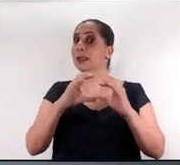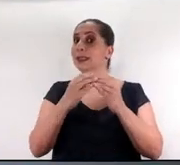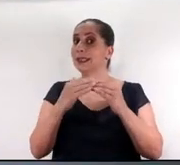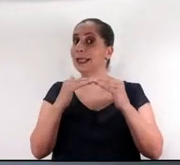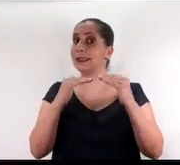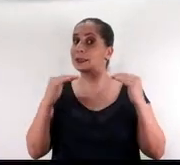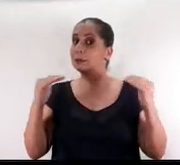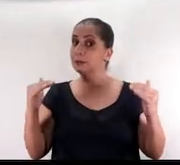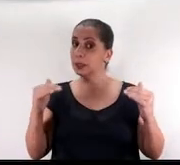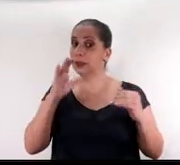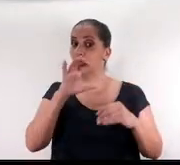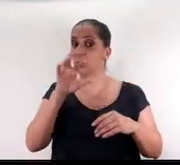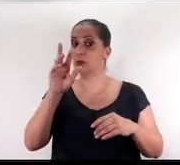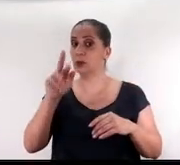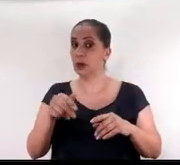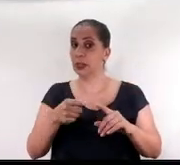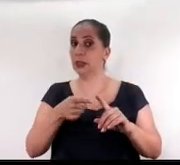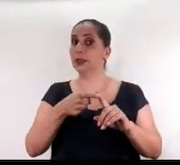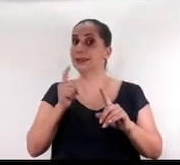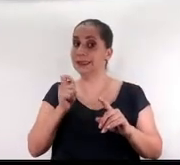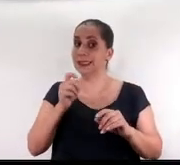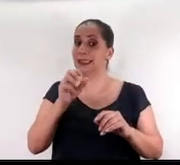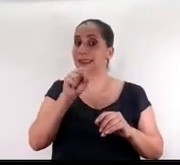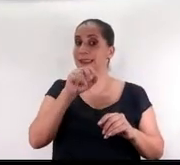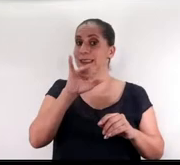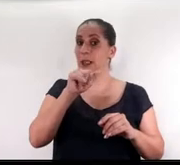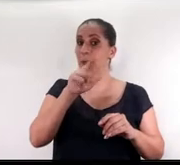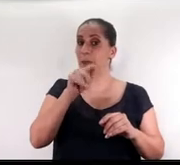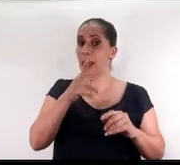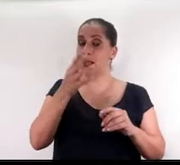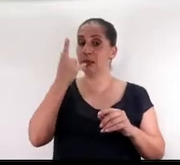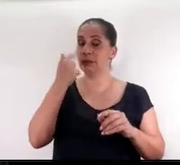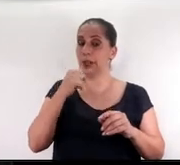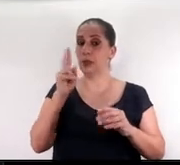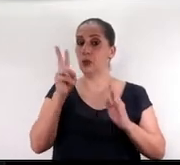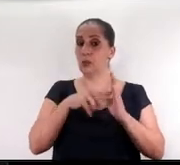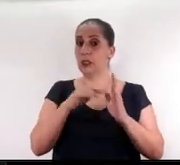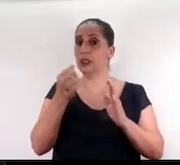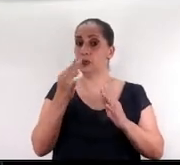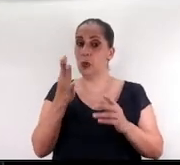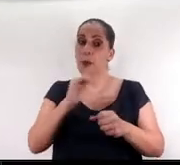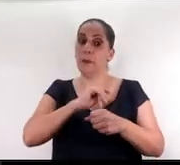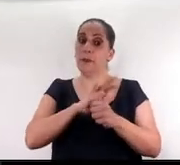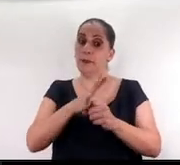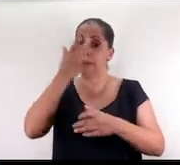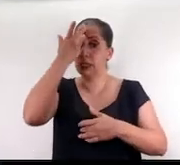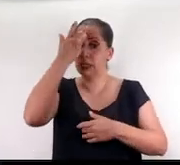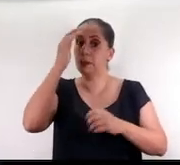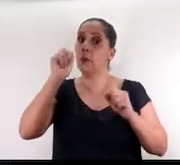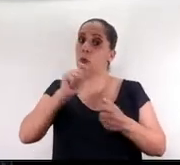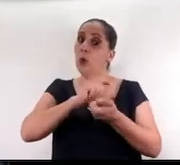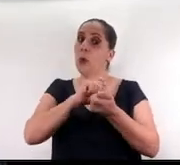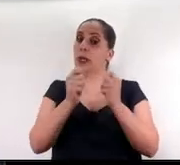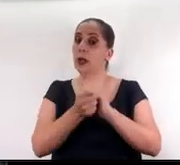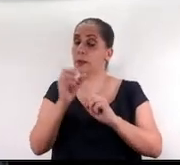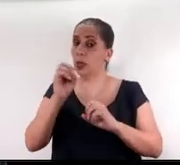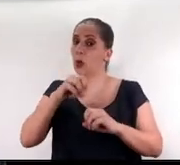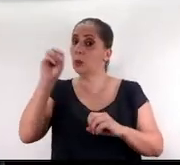vamos a decir, según las medidas de CEPAL, hasta el 2019, la pandemia puede haber alterado un poco esos números y no tenemos un